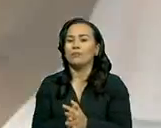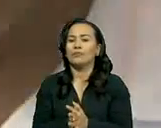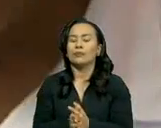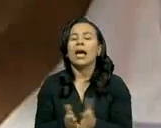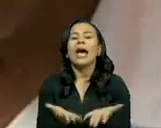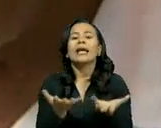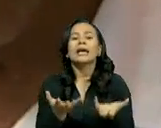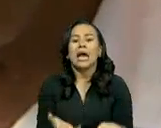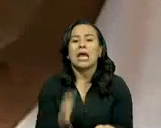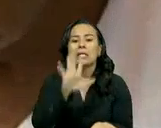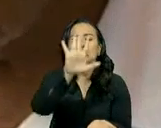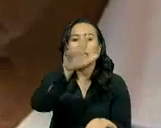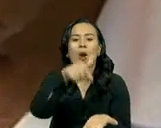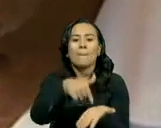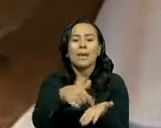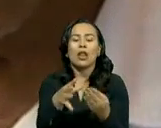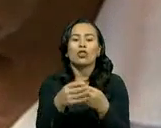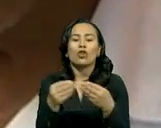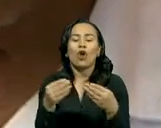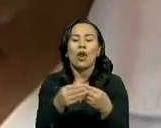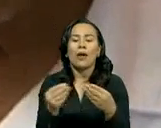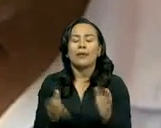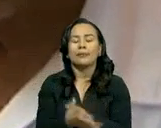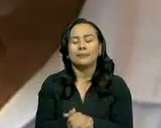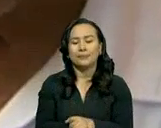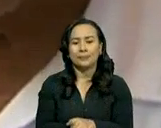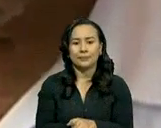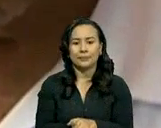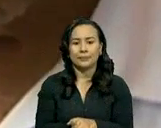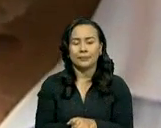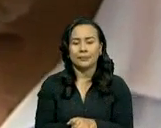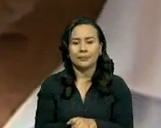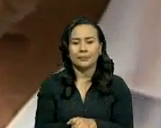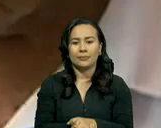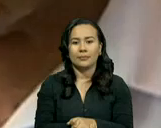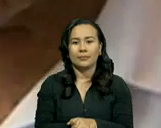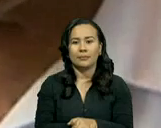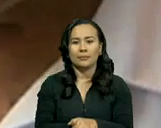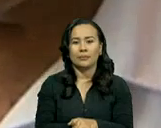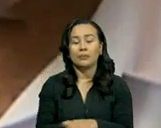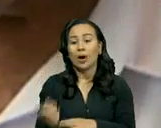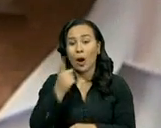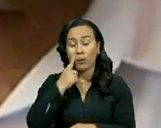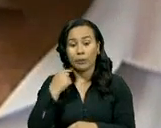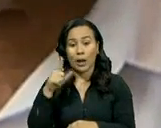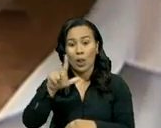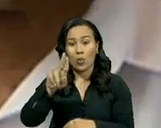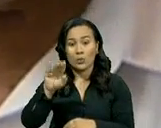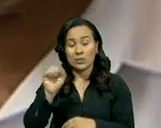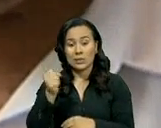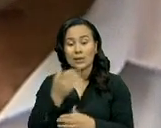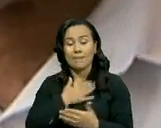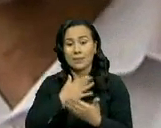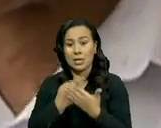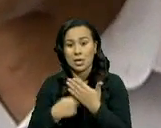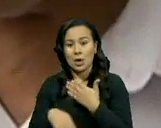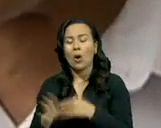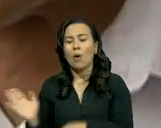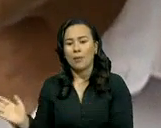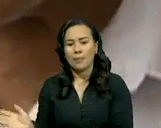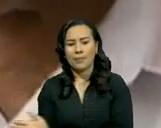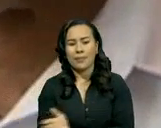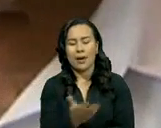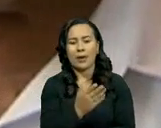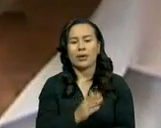querían $5,000 para poder que Luis se acerque a la